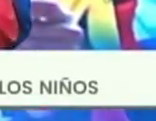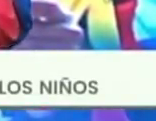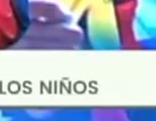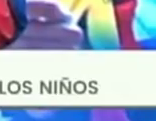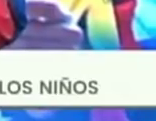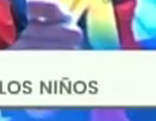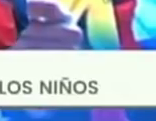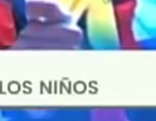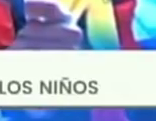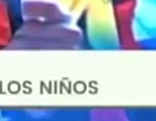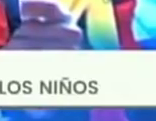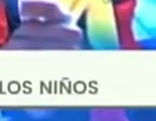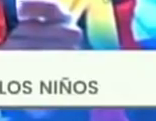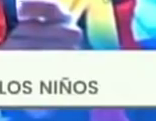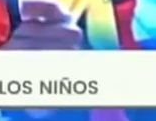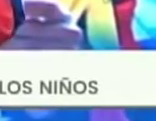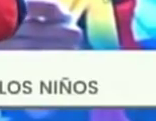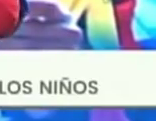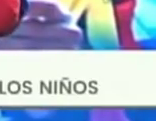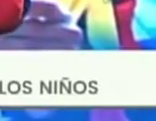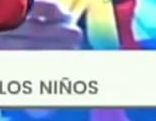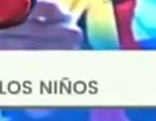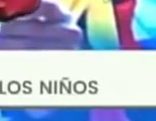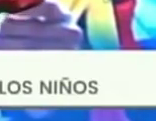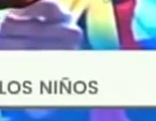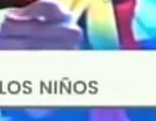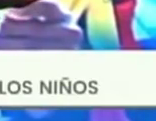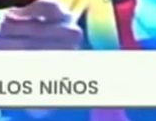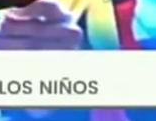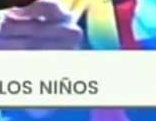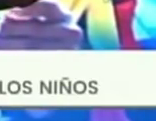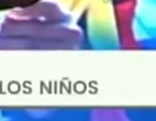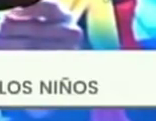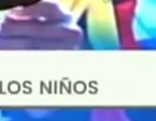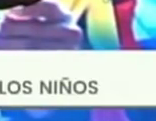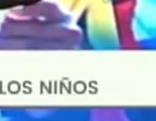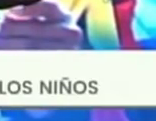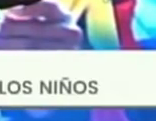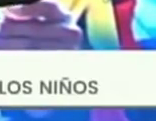hembra. Entonces nosotros tenemos nietos de